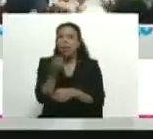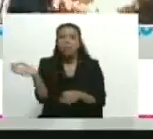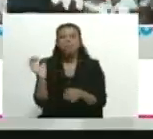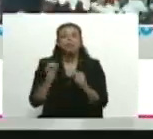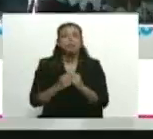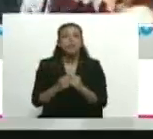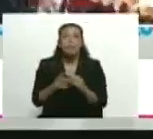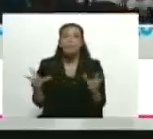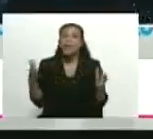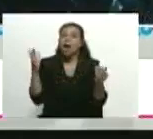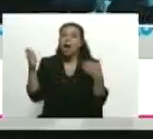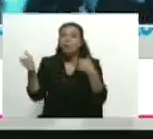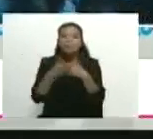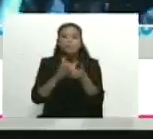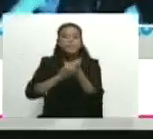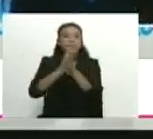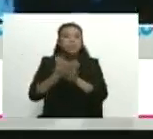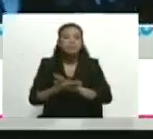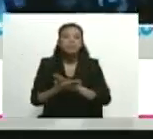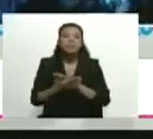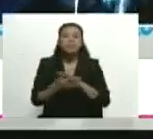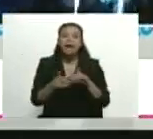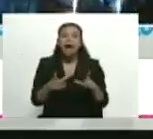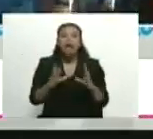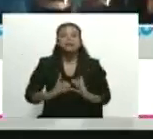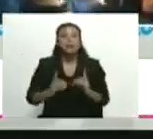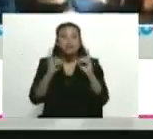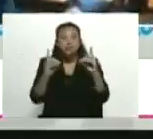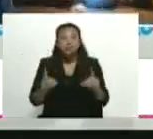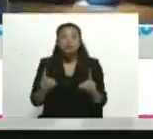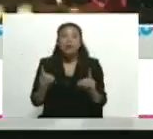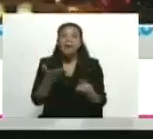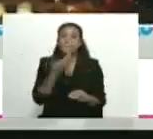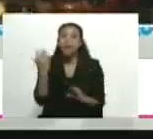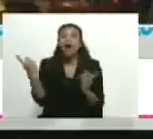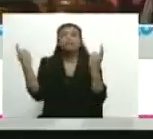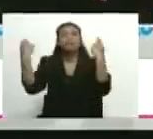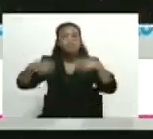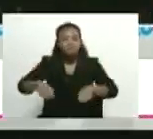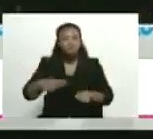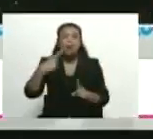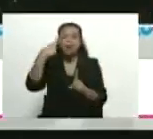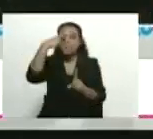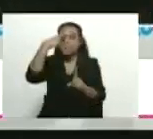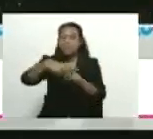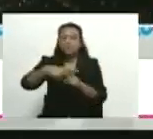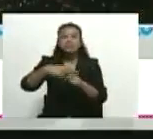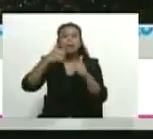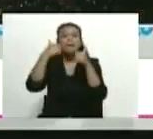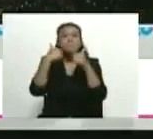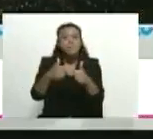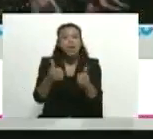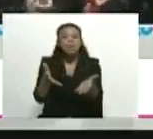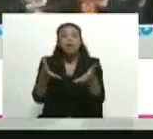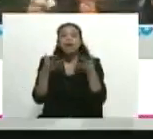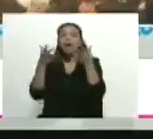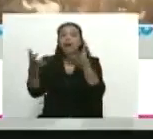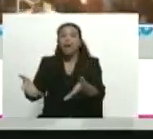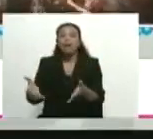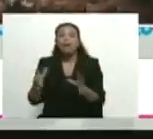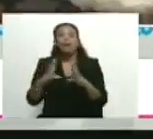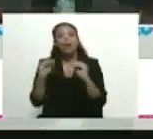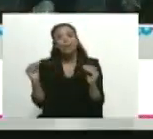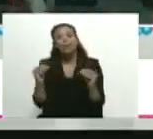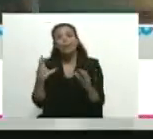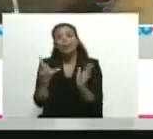ruta Life Bachiller. Yo creo que ha sido la decisión más acertada que haya podido tomar usted como regalo